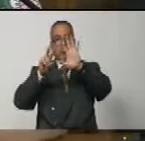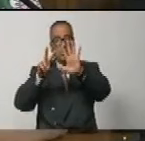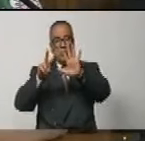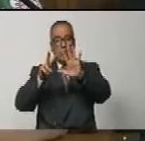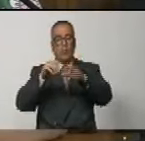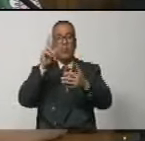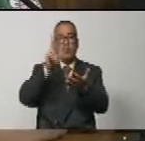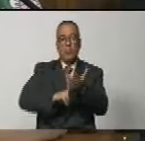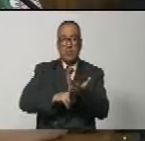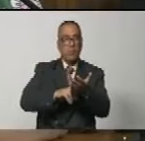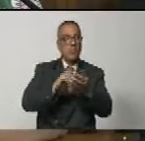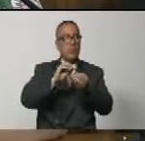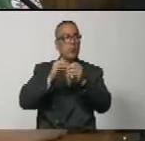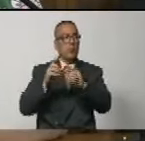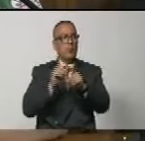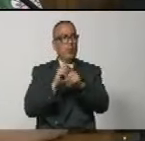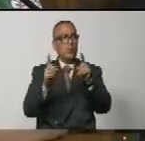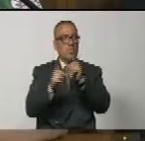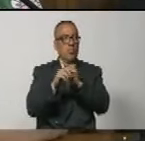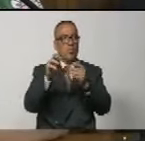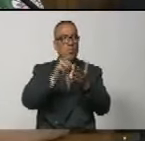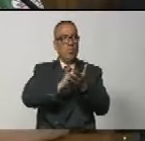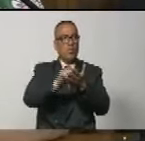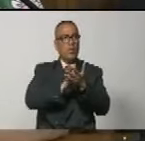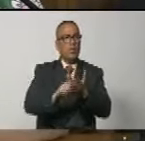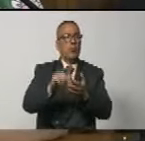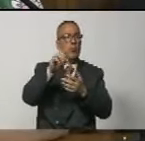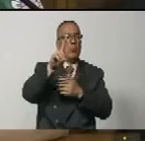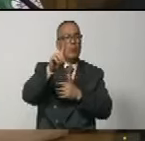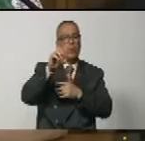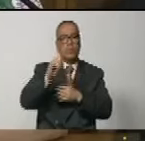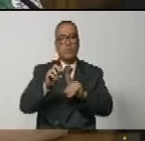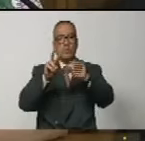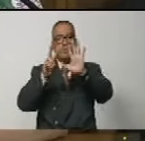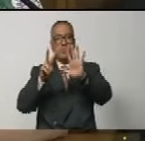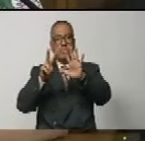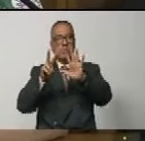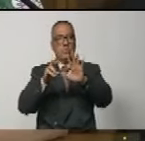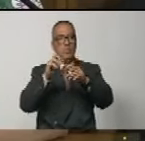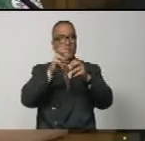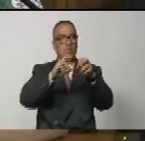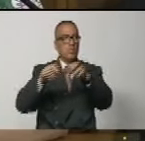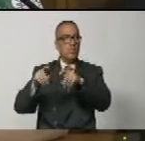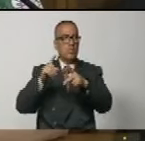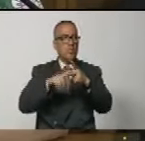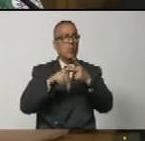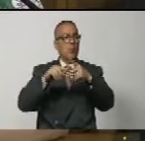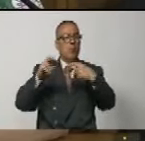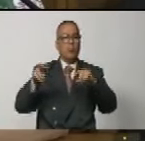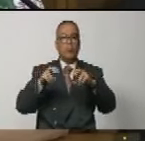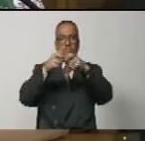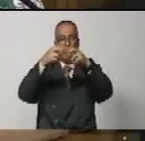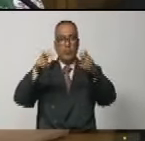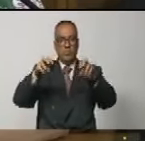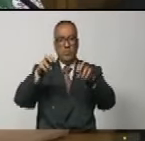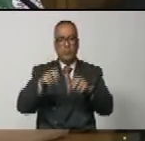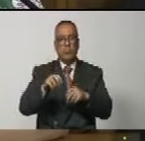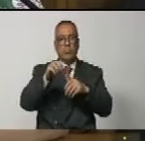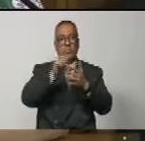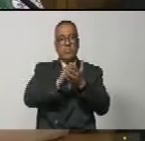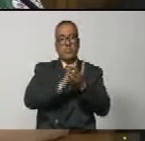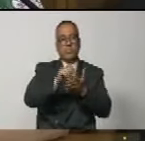247. Se sugiere aprobar sin modificación el contenido del artículo 107, el cual queda redactado en los siguientes términos.